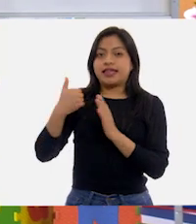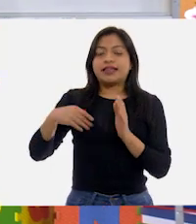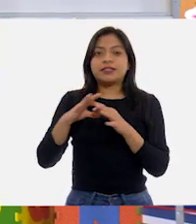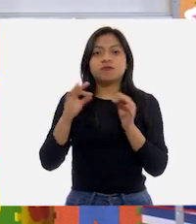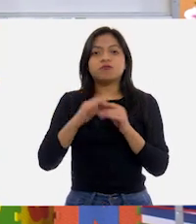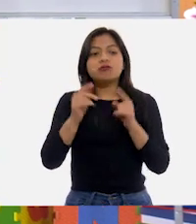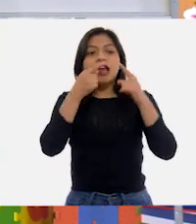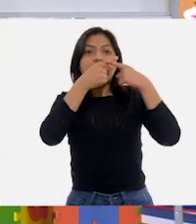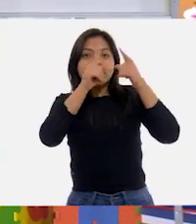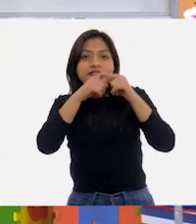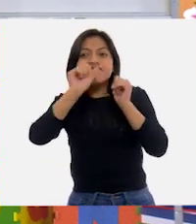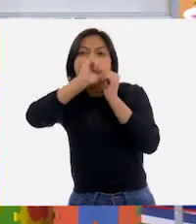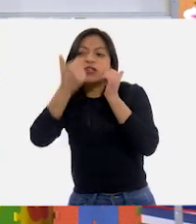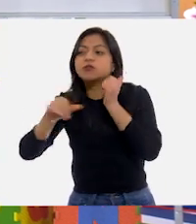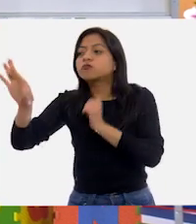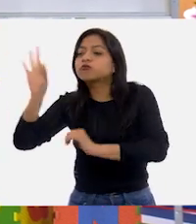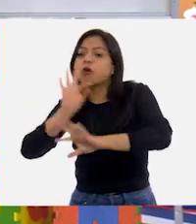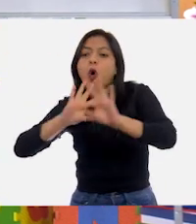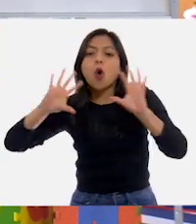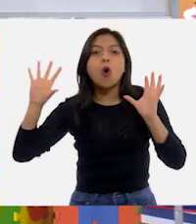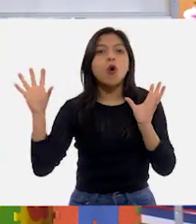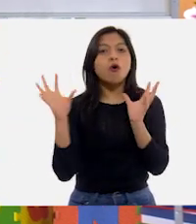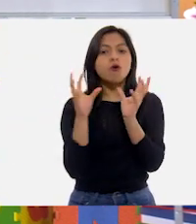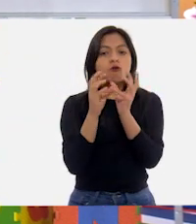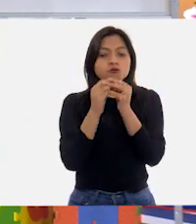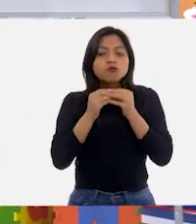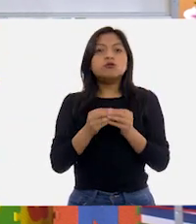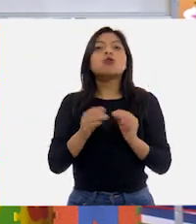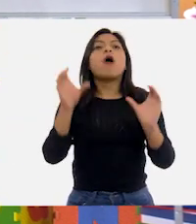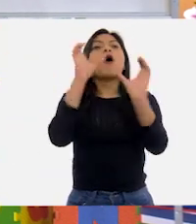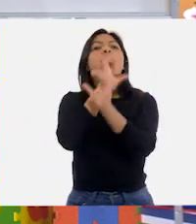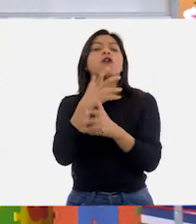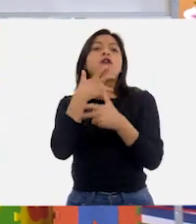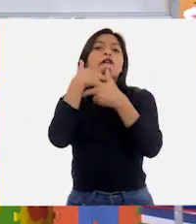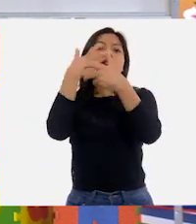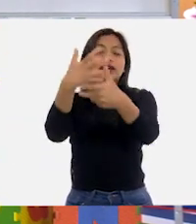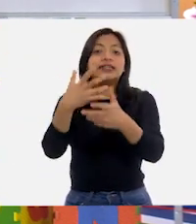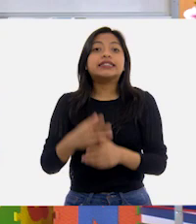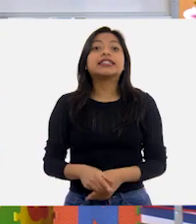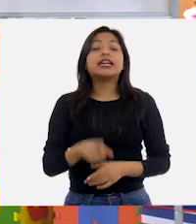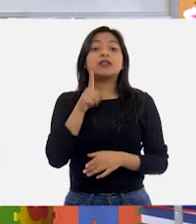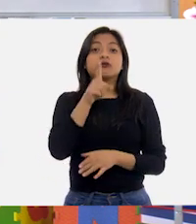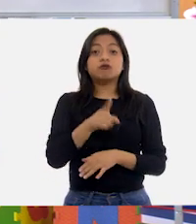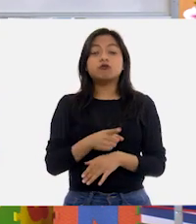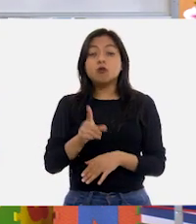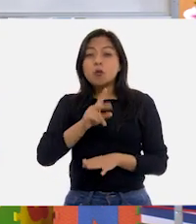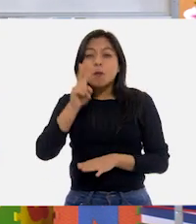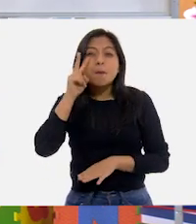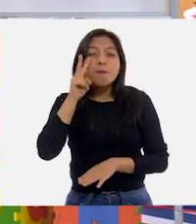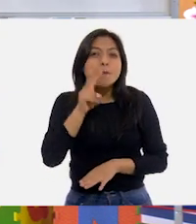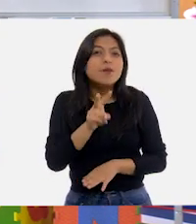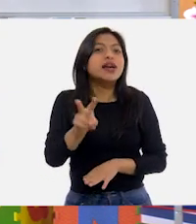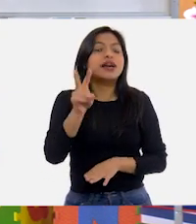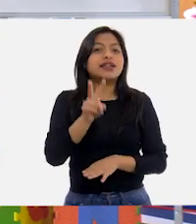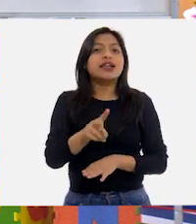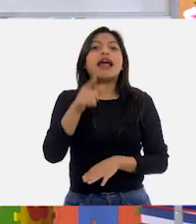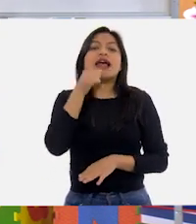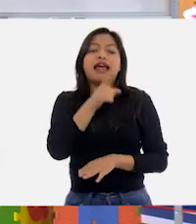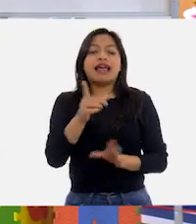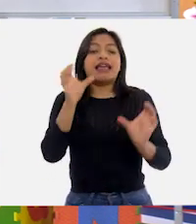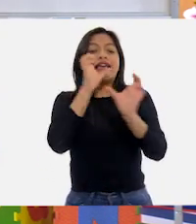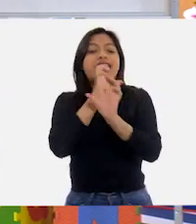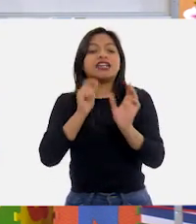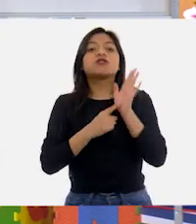mezcla diferentes manifestaciones artísticas y además, para tener un acercamiento a lo que es la ópera específicamente para